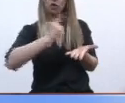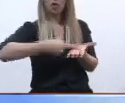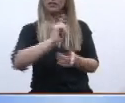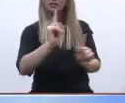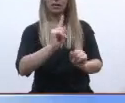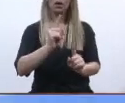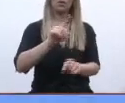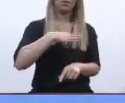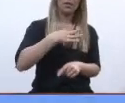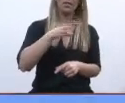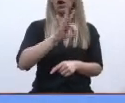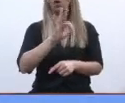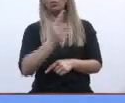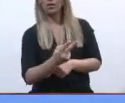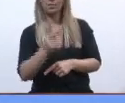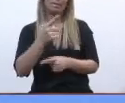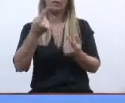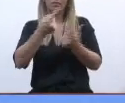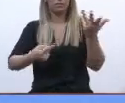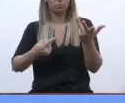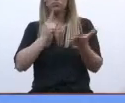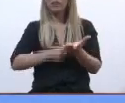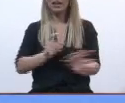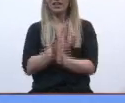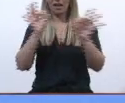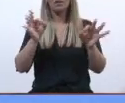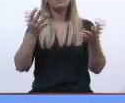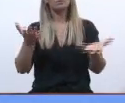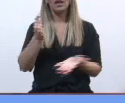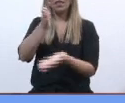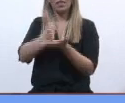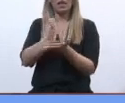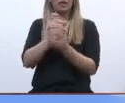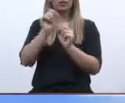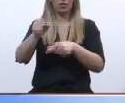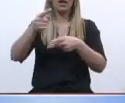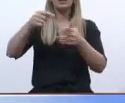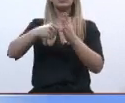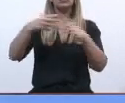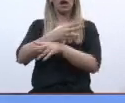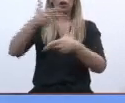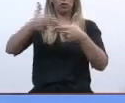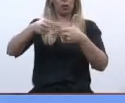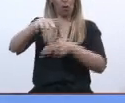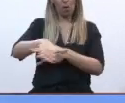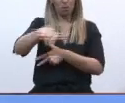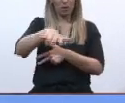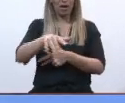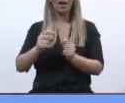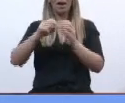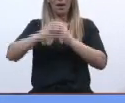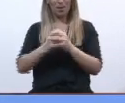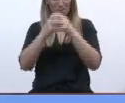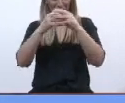podía comercializarlos. Ya en el derecho romano, hace miles de años, el embrión era un